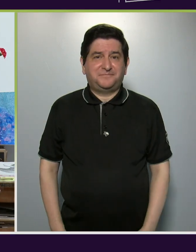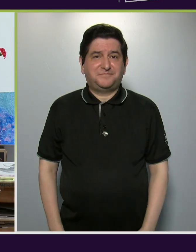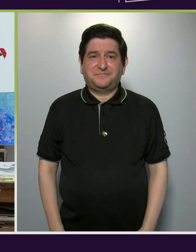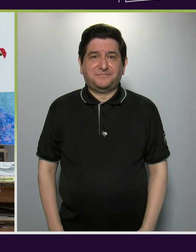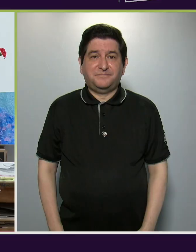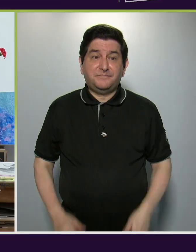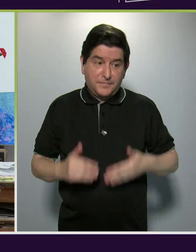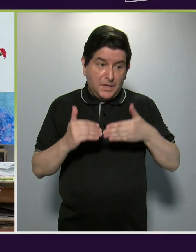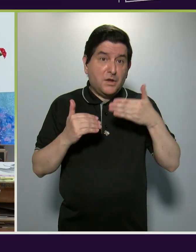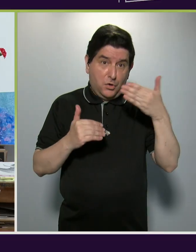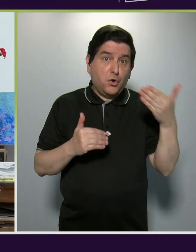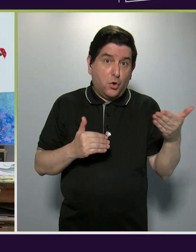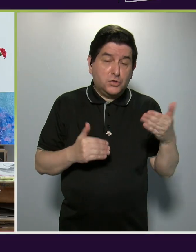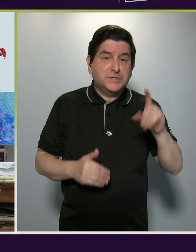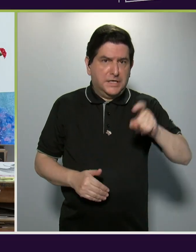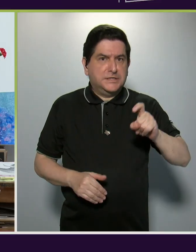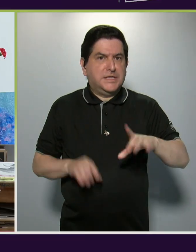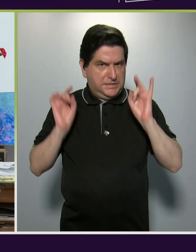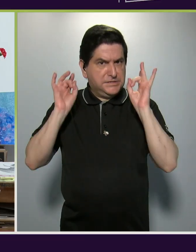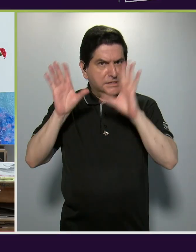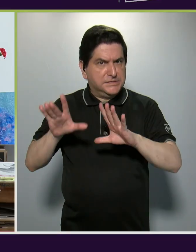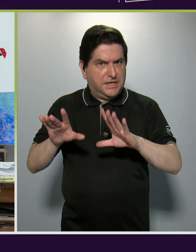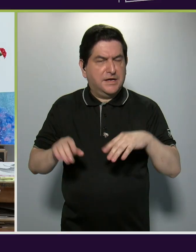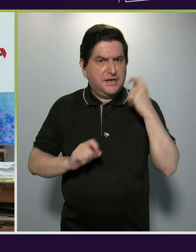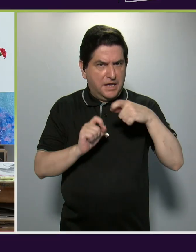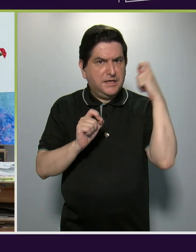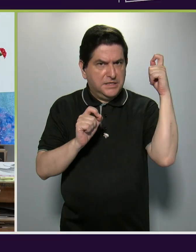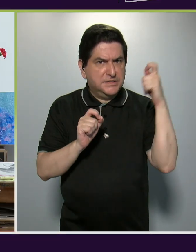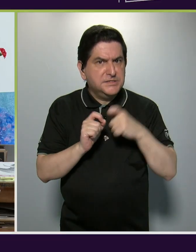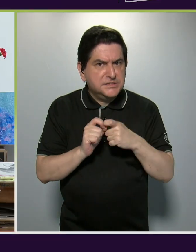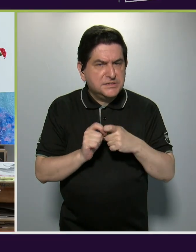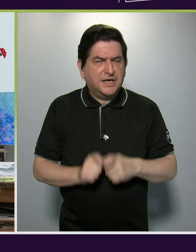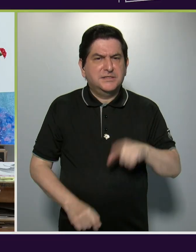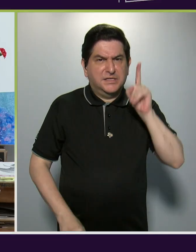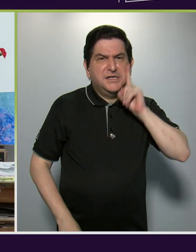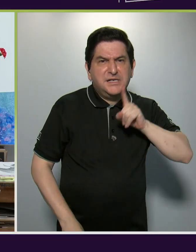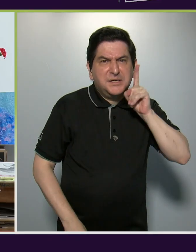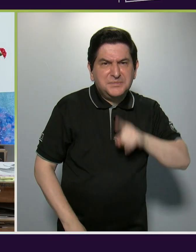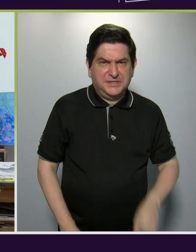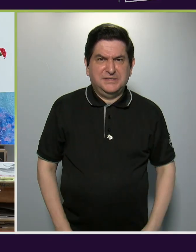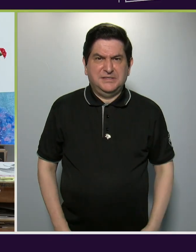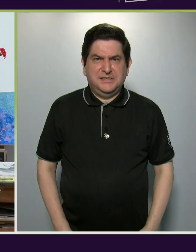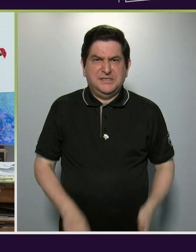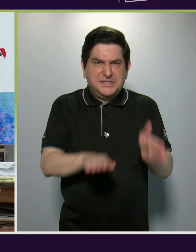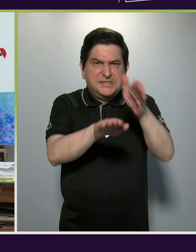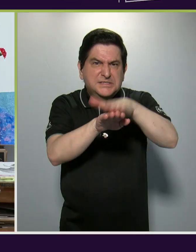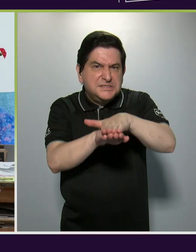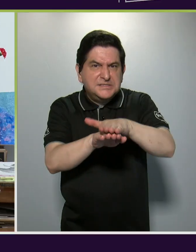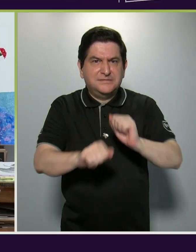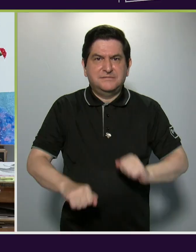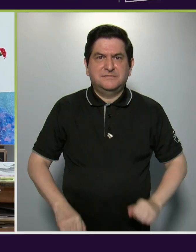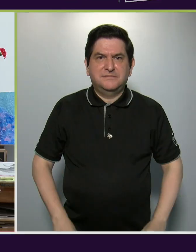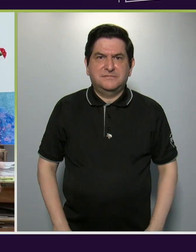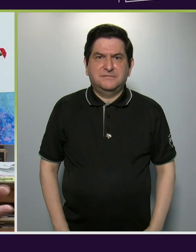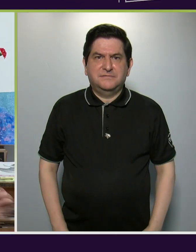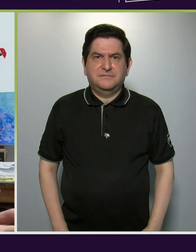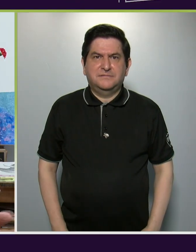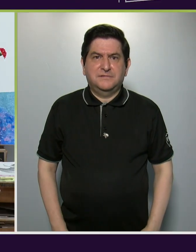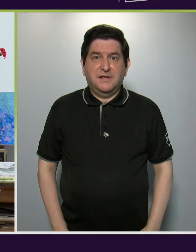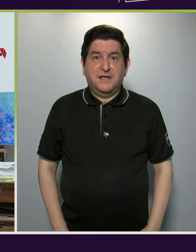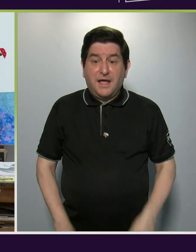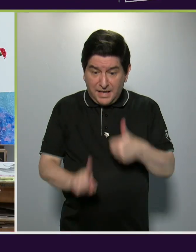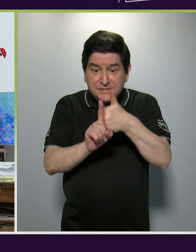Aunque hay cosas que tenemos que odiar, precisamente el engaño, la mentira, el odio en